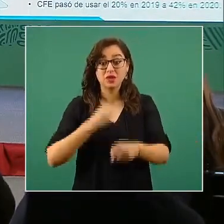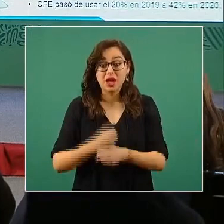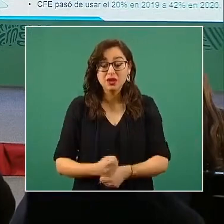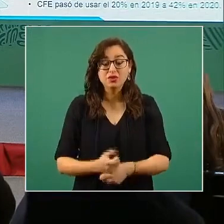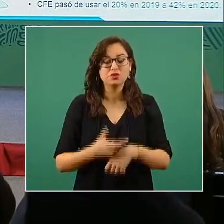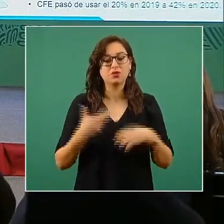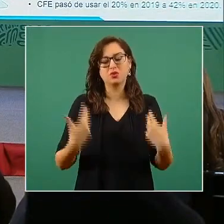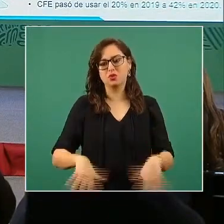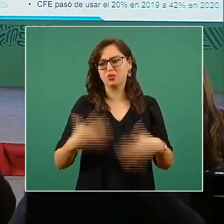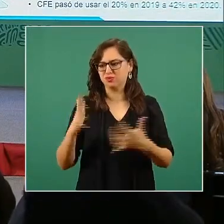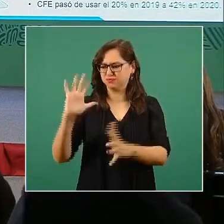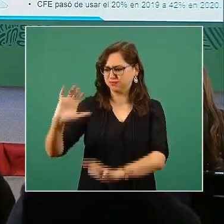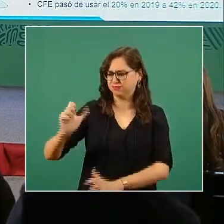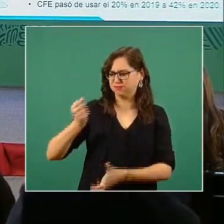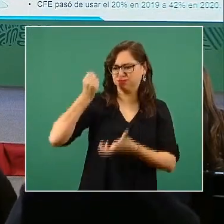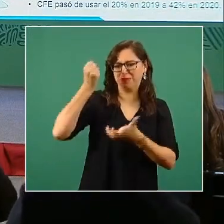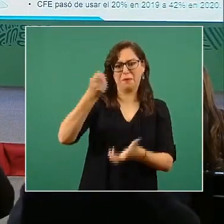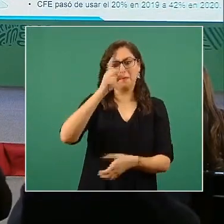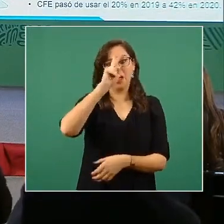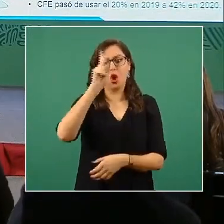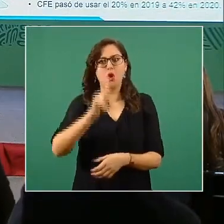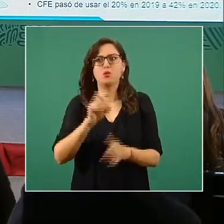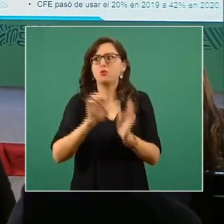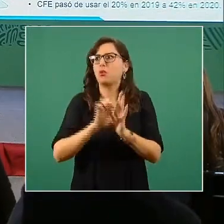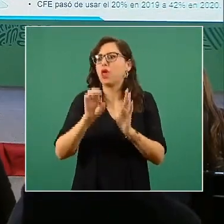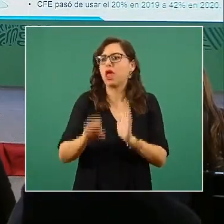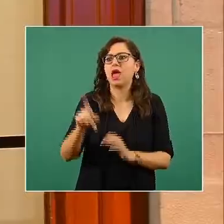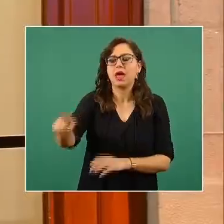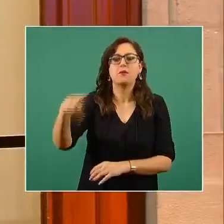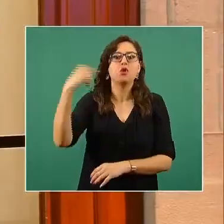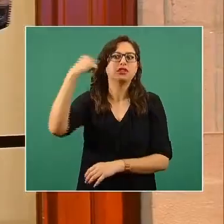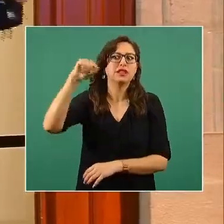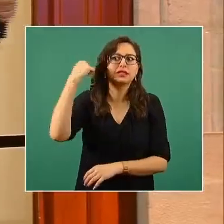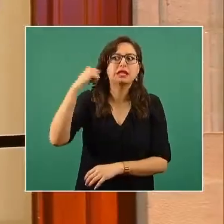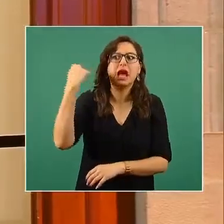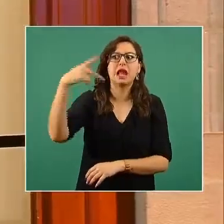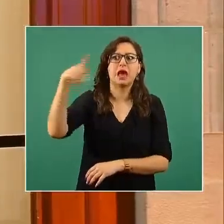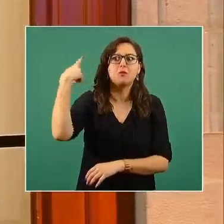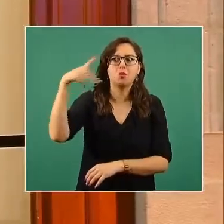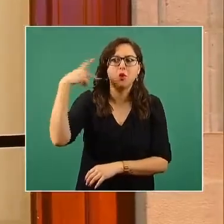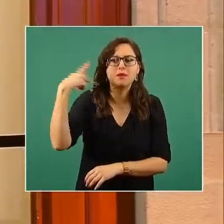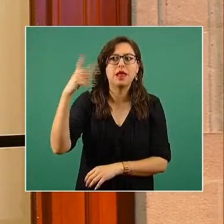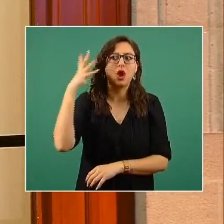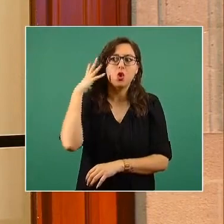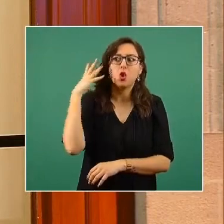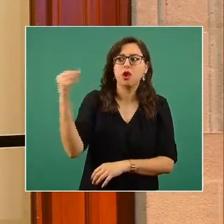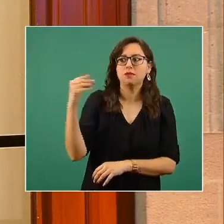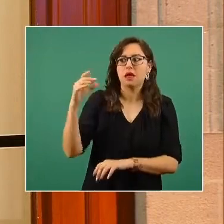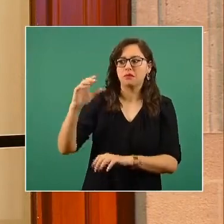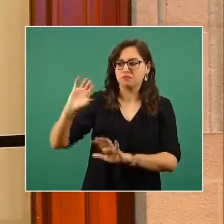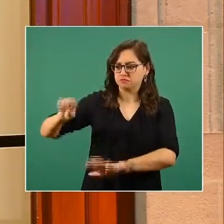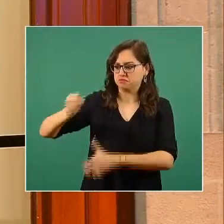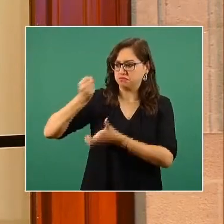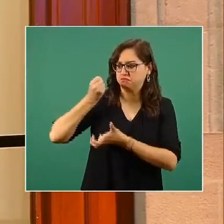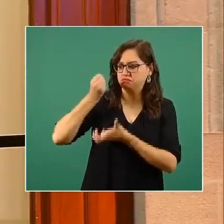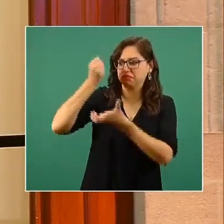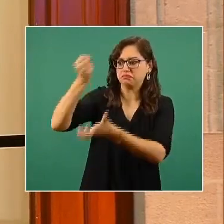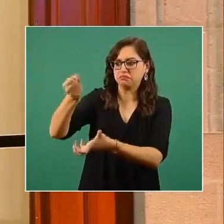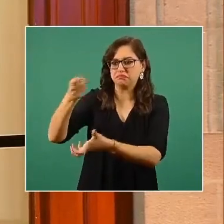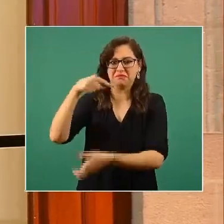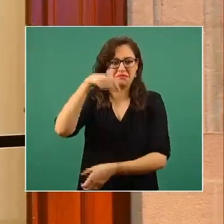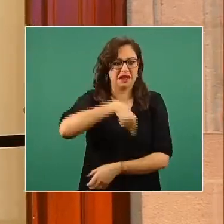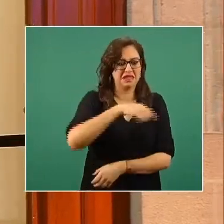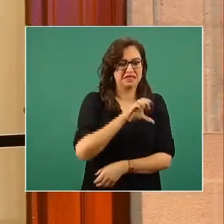de la República. Si ustedes ven el presupuesto de Tlaxcala, de Puebla, de Colima, seguramente esto es mucho más que el presupuesto de un